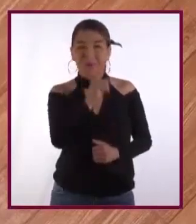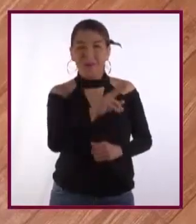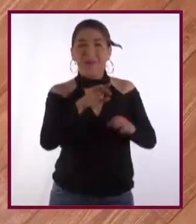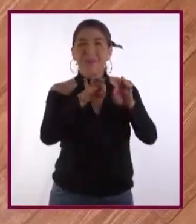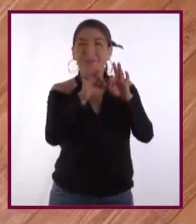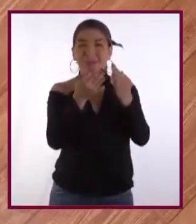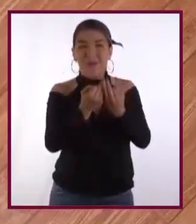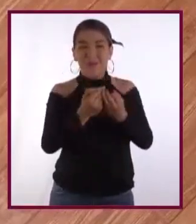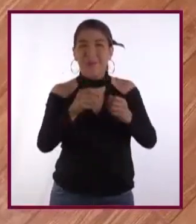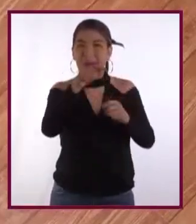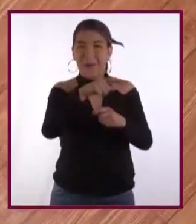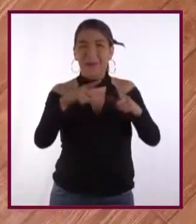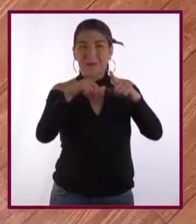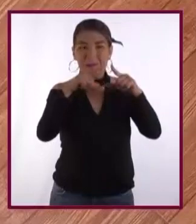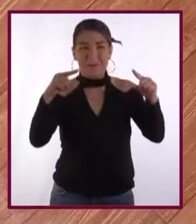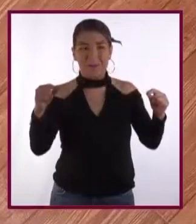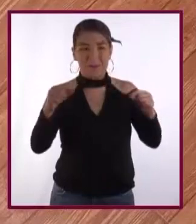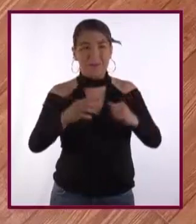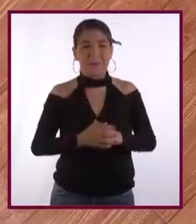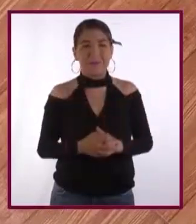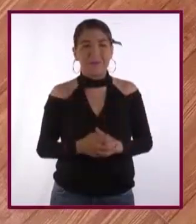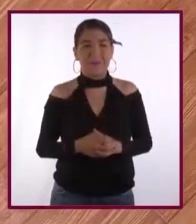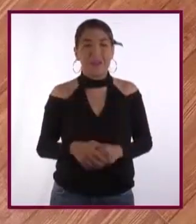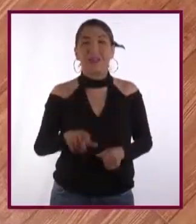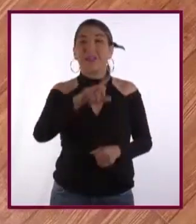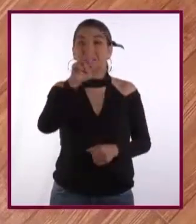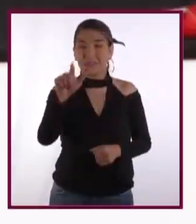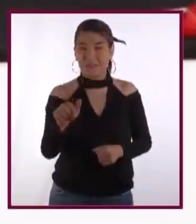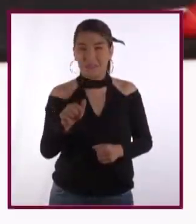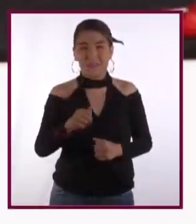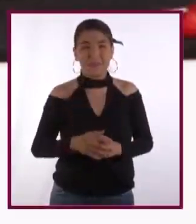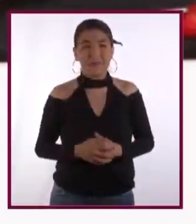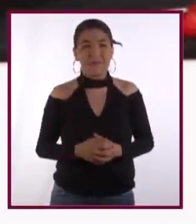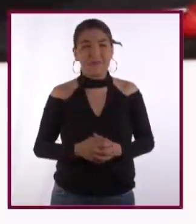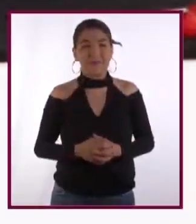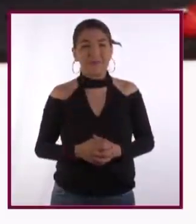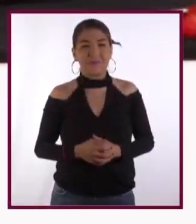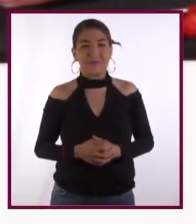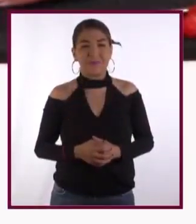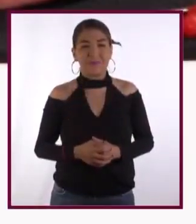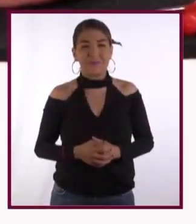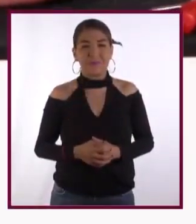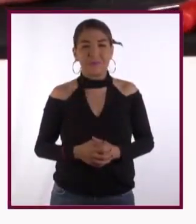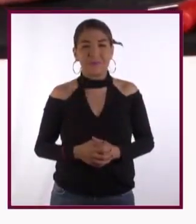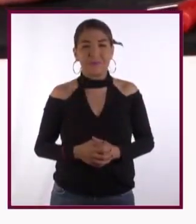Chequen cómo va quedando el papalote. Y luego